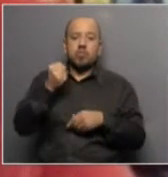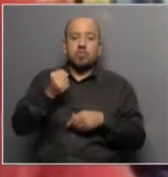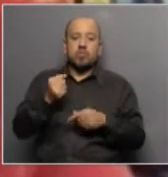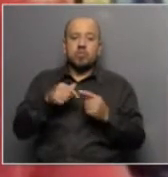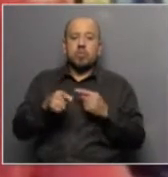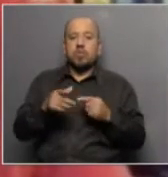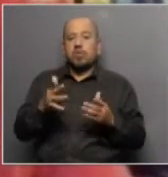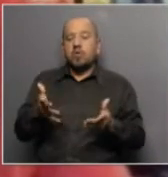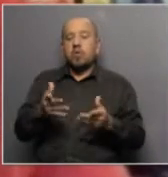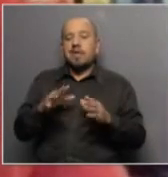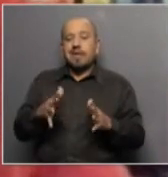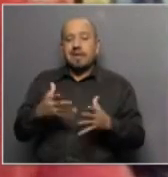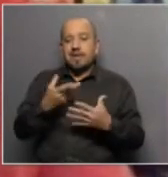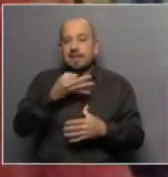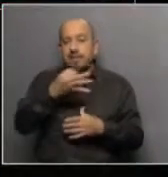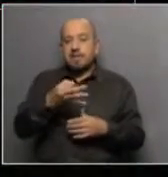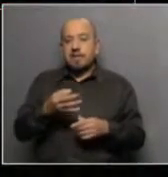abusivo de la propiedad es justamente